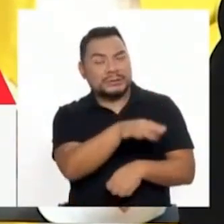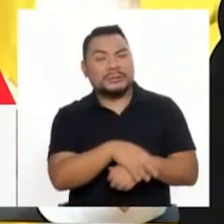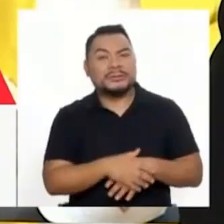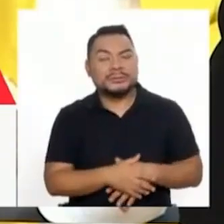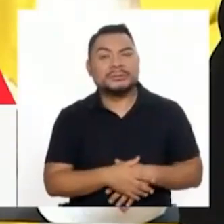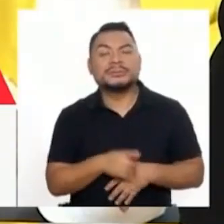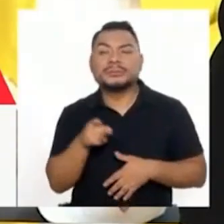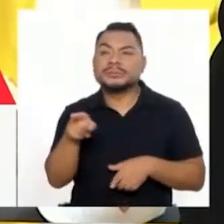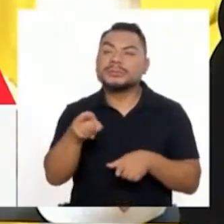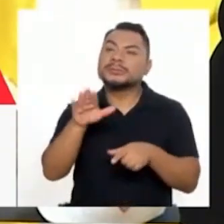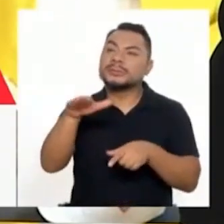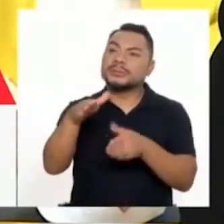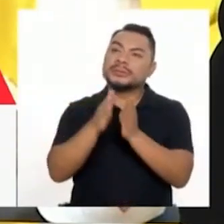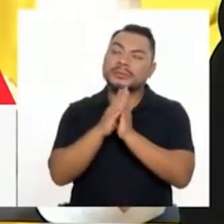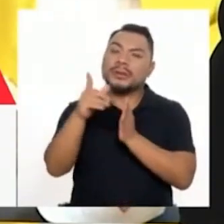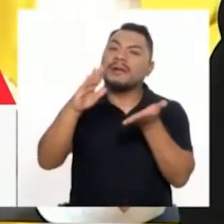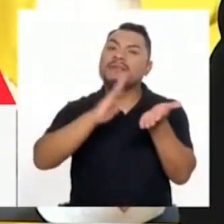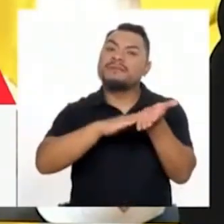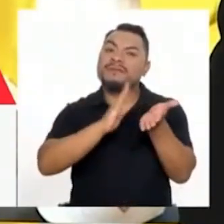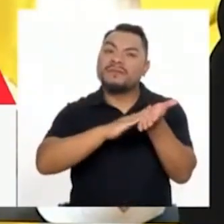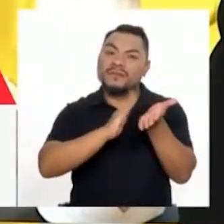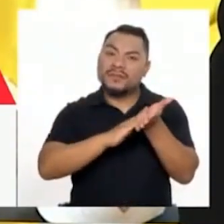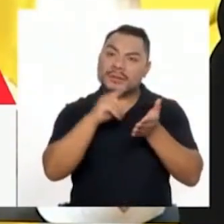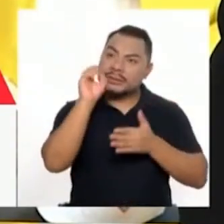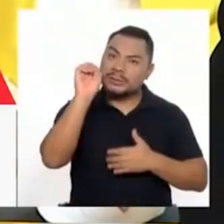a la Defensoría del Pueblo,